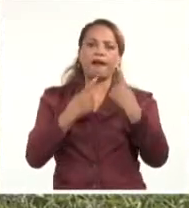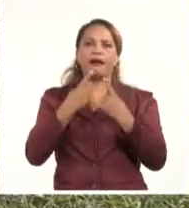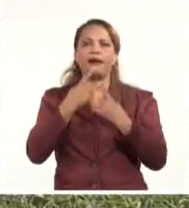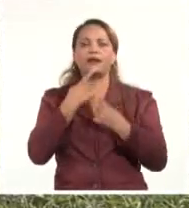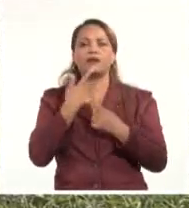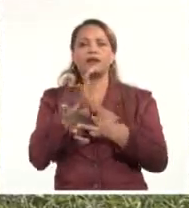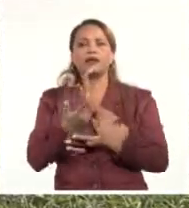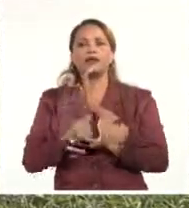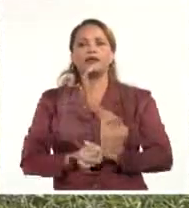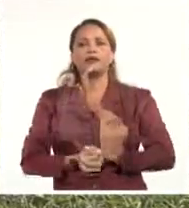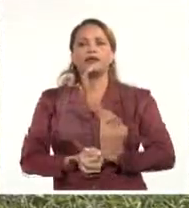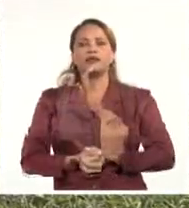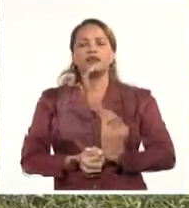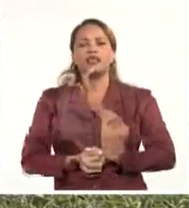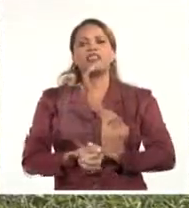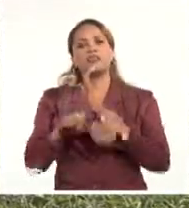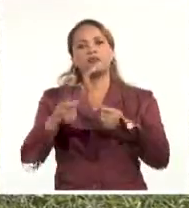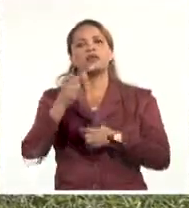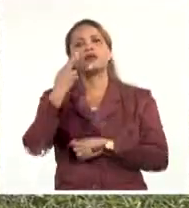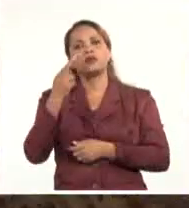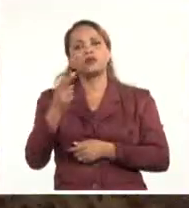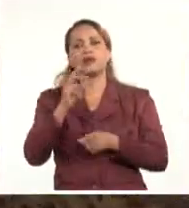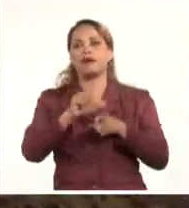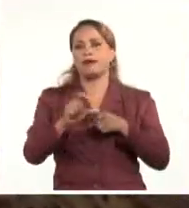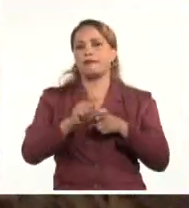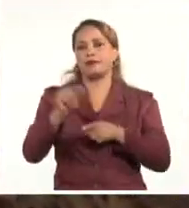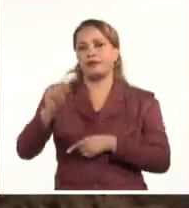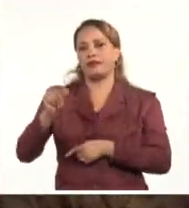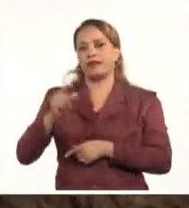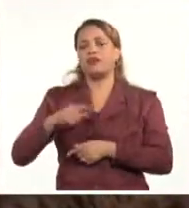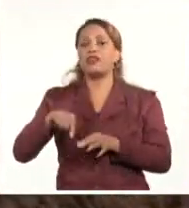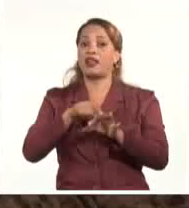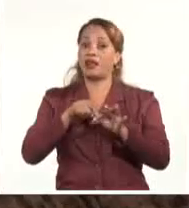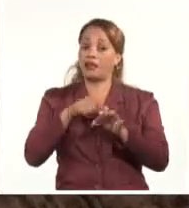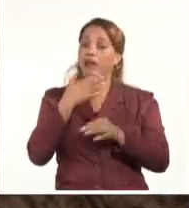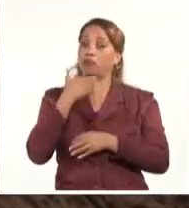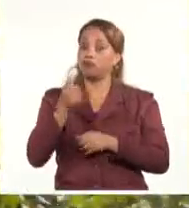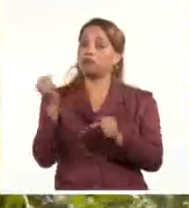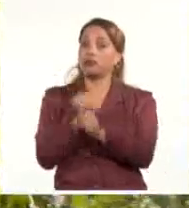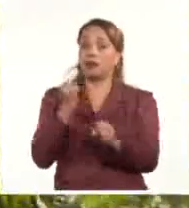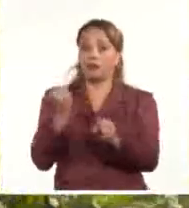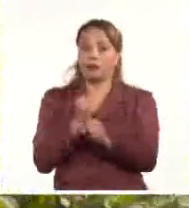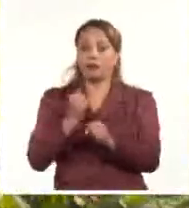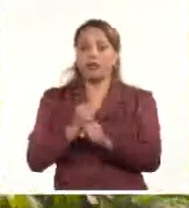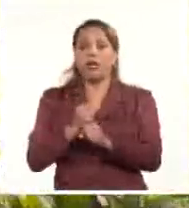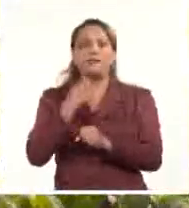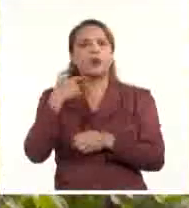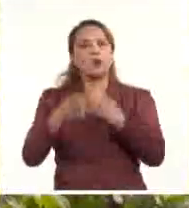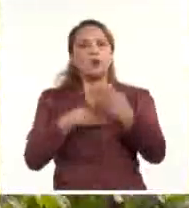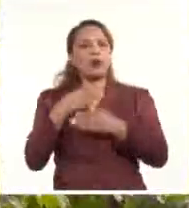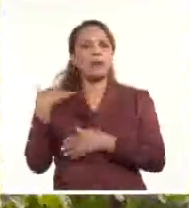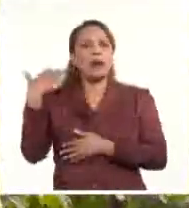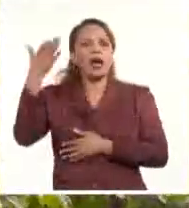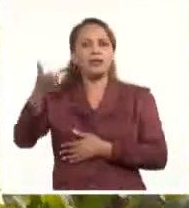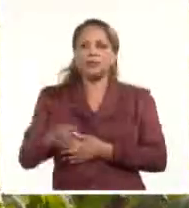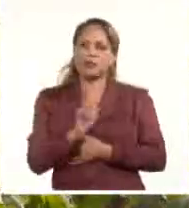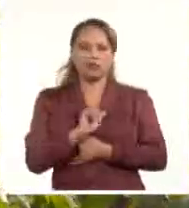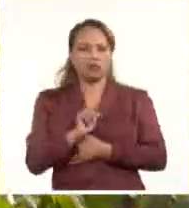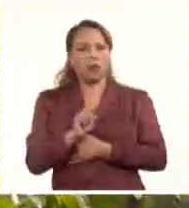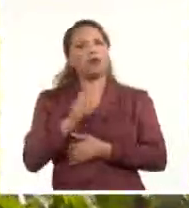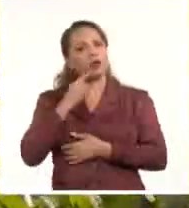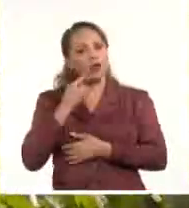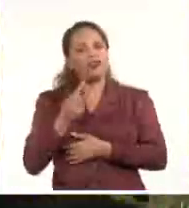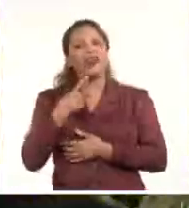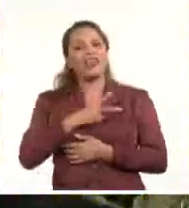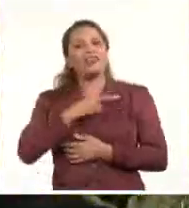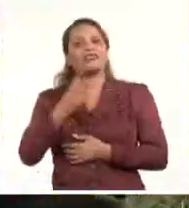ingrato no reconocer el campesinado de la Isla de la Juventud. Pero nada, ni los problemas son para siempre. Cuando hay voluntad, aparecen